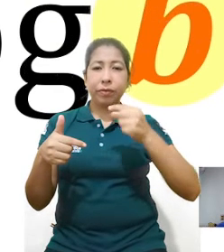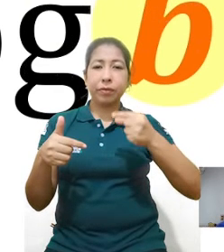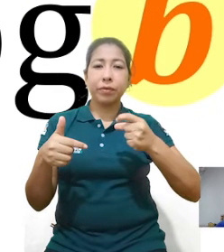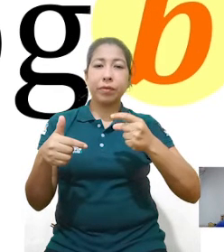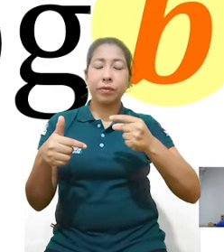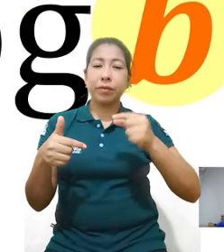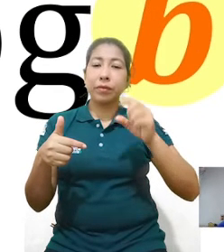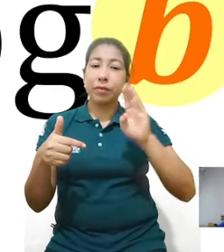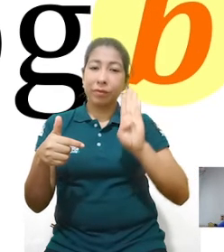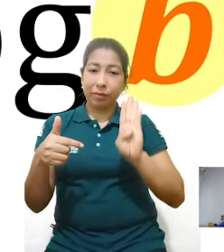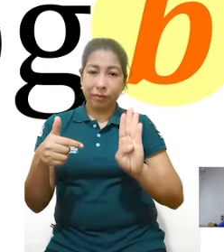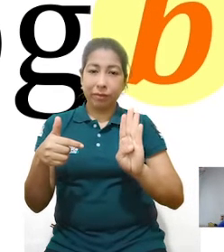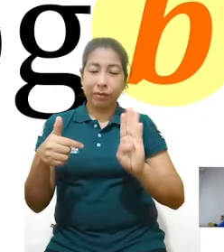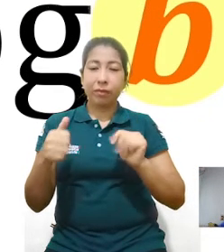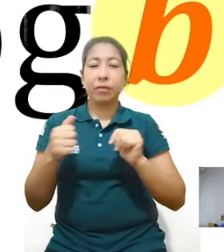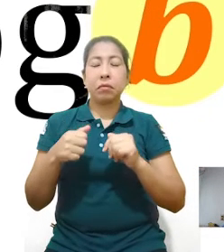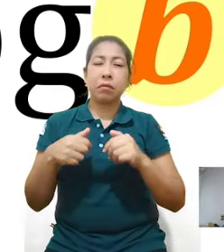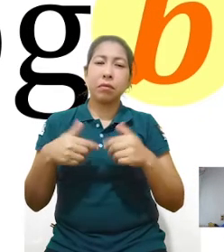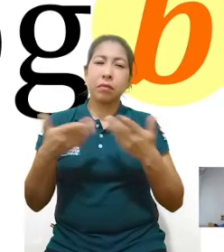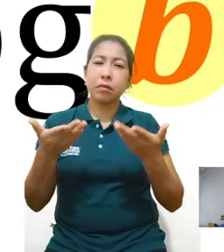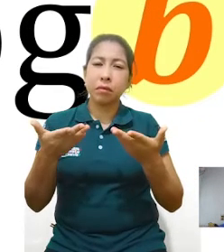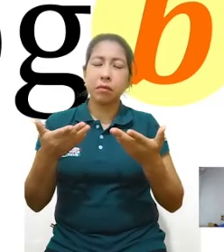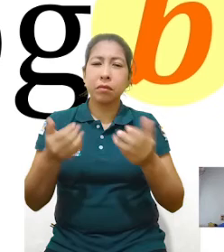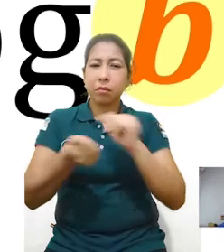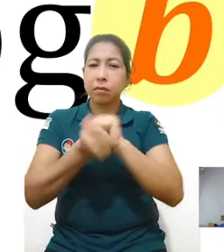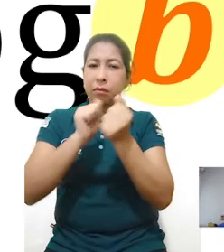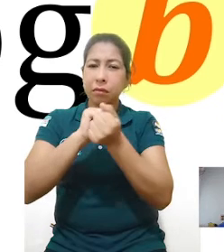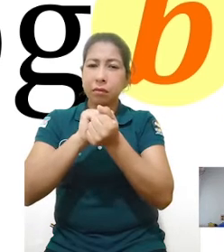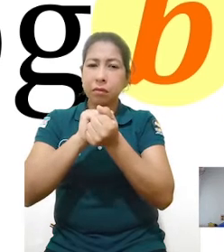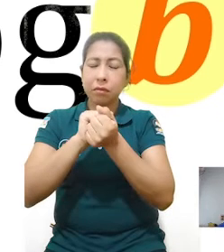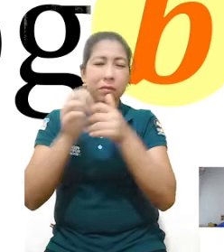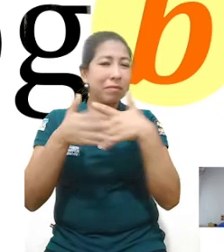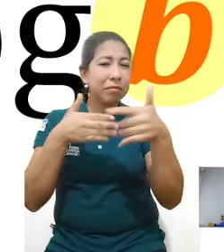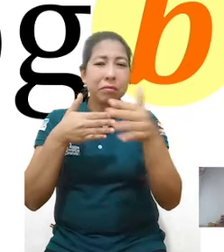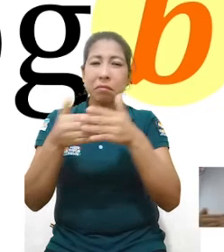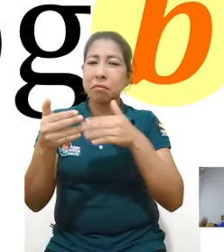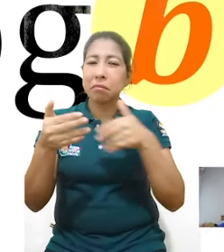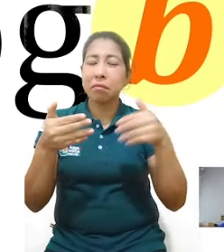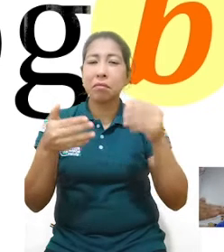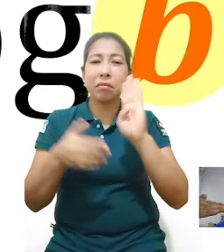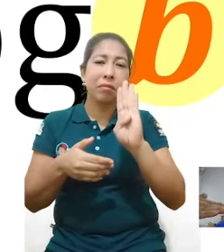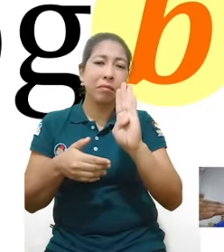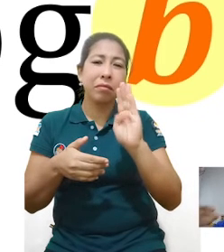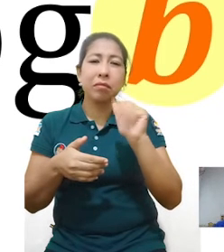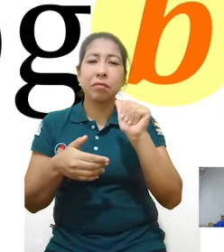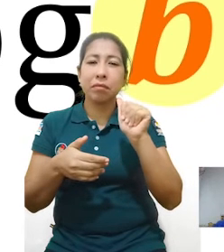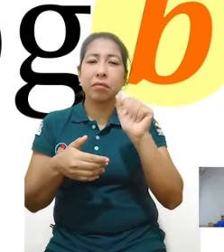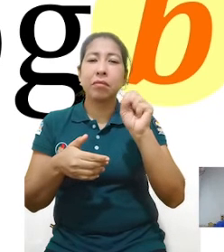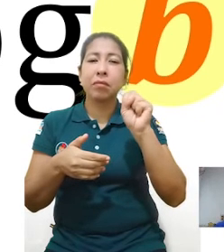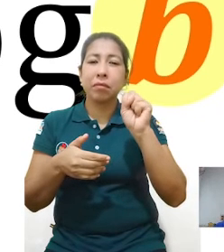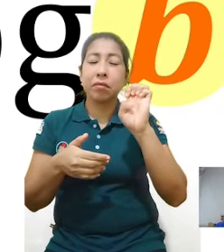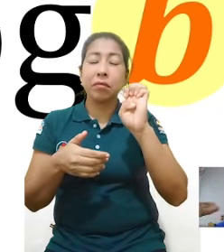la letra b. Entonces, para cambiar un logaritmo a cualquier base, basta con dividir el logaritmo